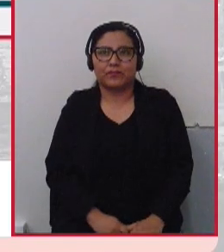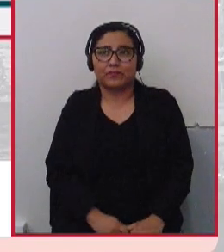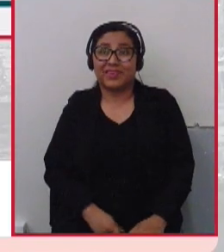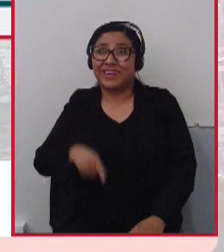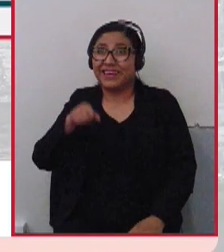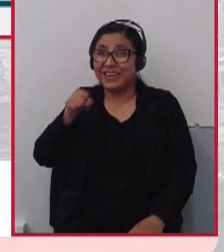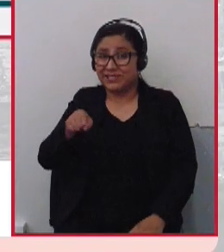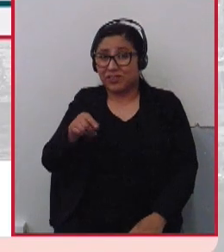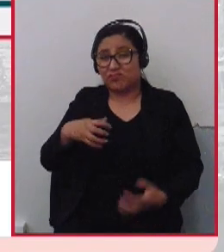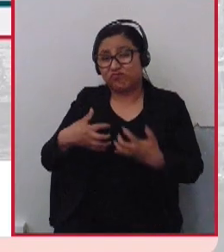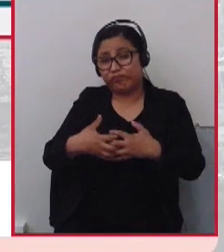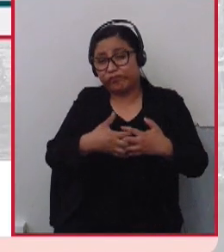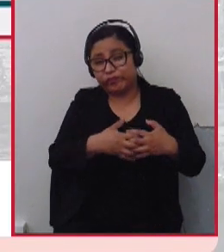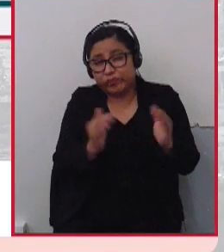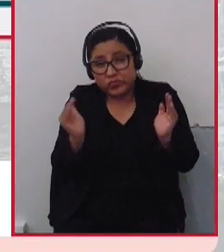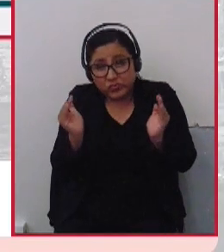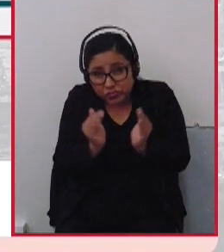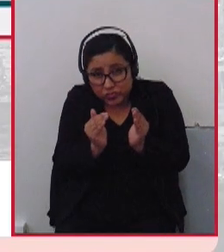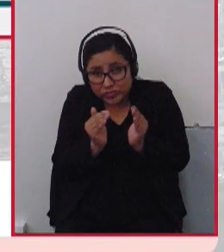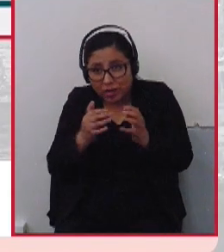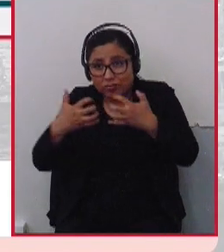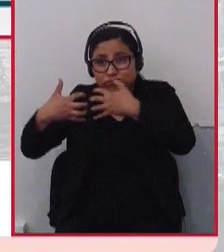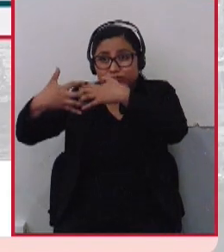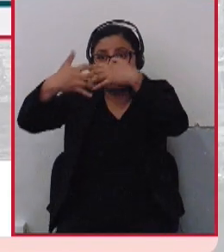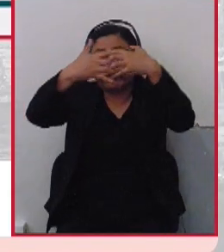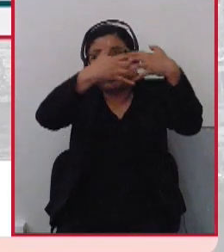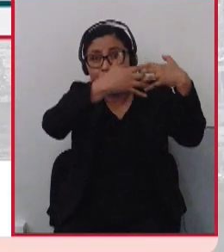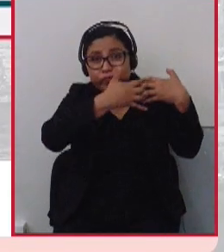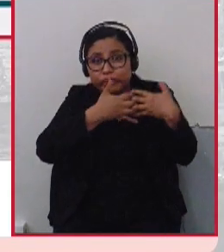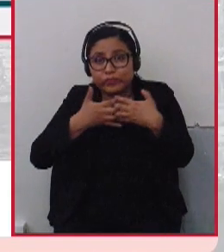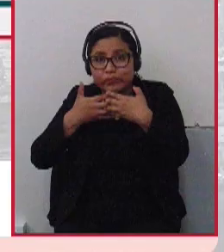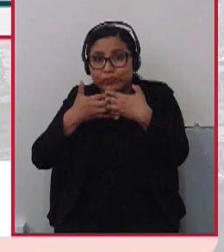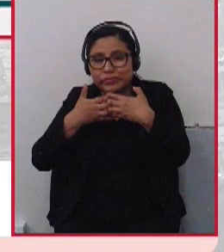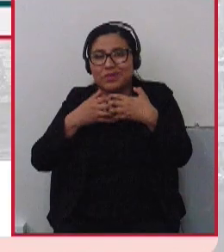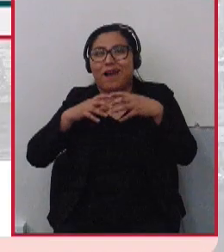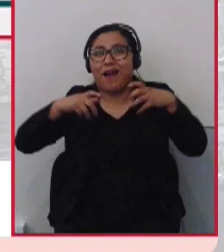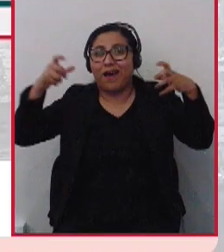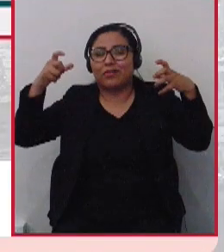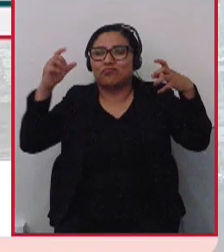es una concentradora pequeña dentro de una concentradora, porque tiene todo.